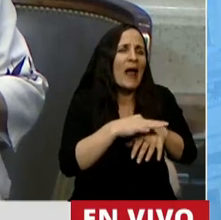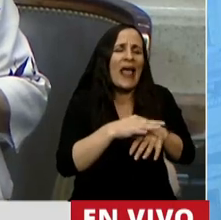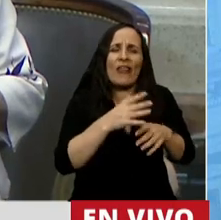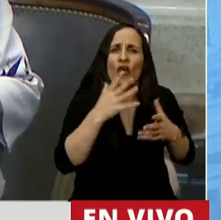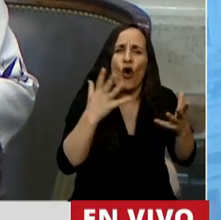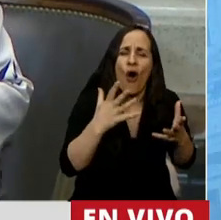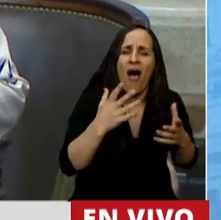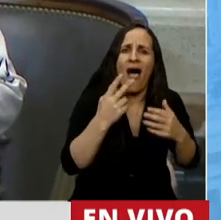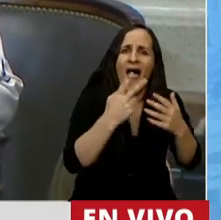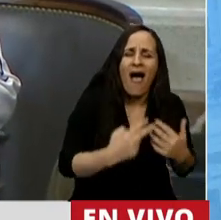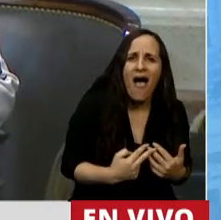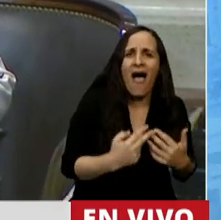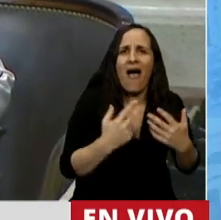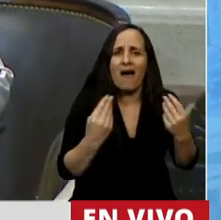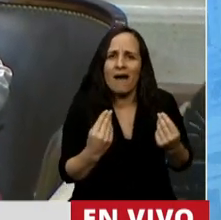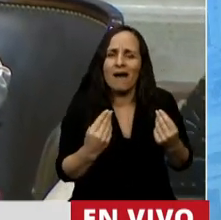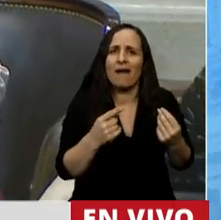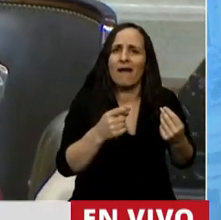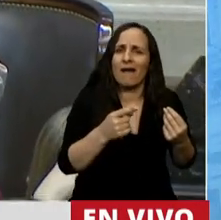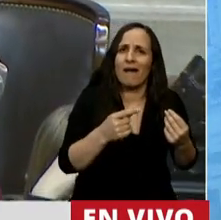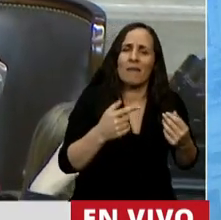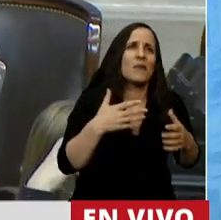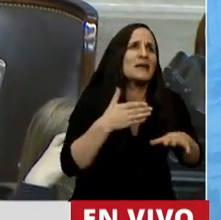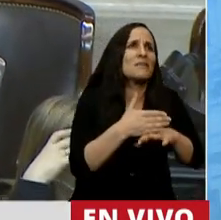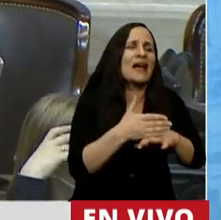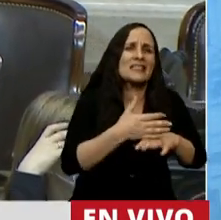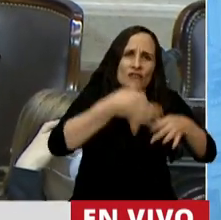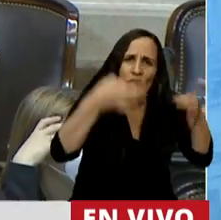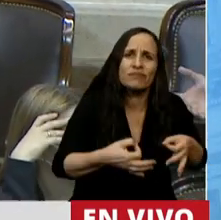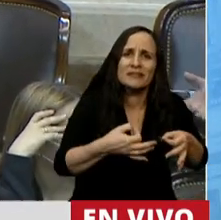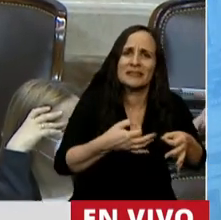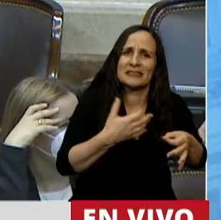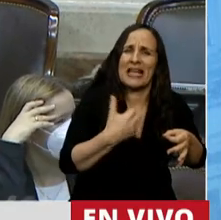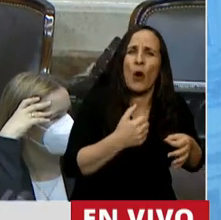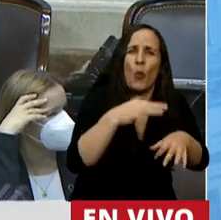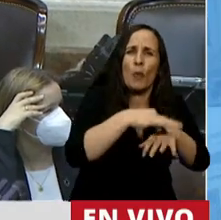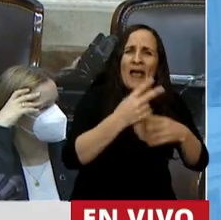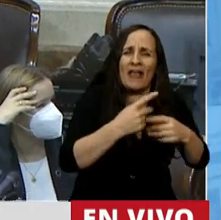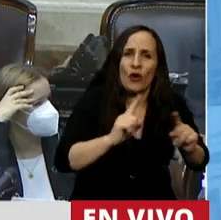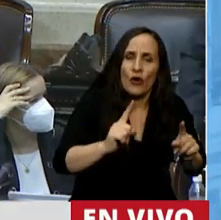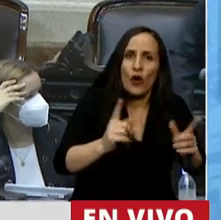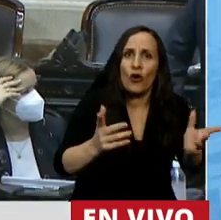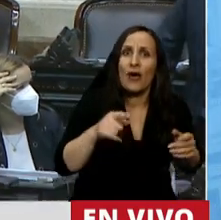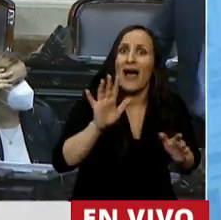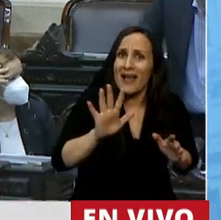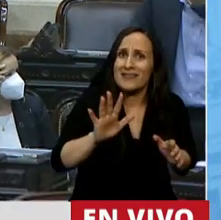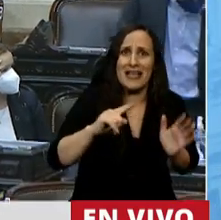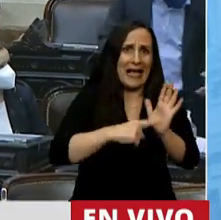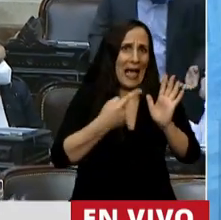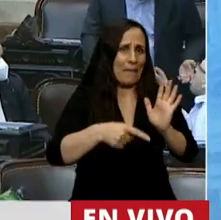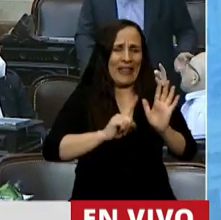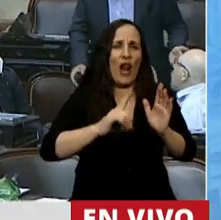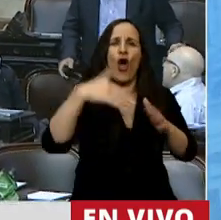salud? Esta es la realidad de la verdadera exclusión que se vive principalmente en el interior de nuestro país, fuera de esta